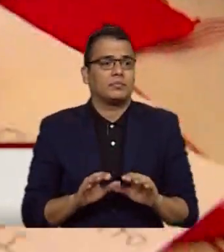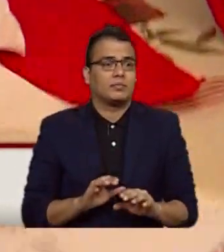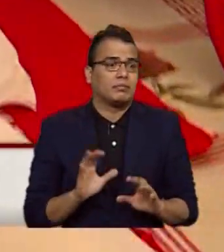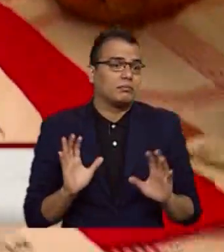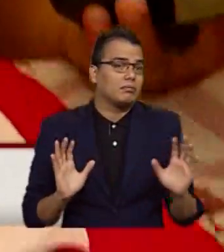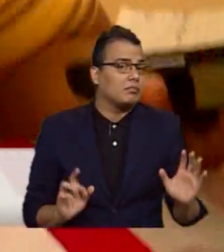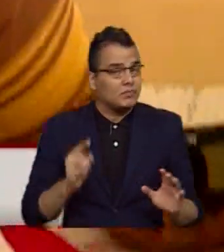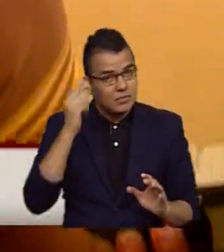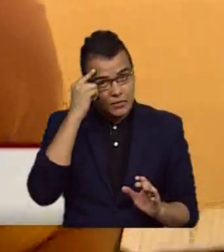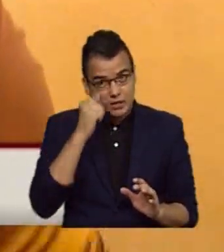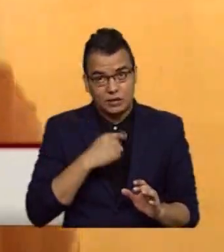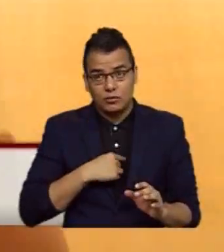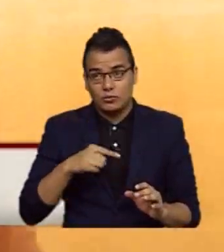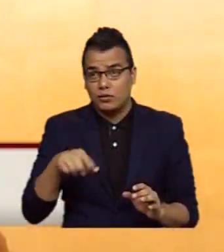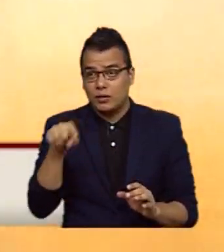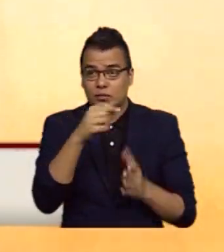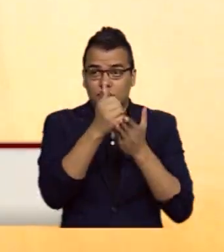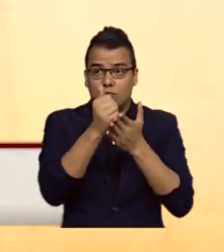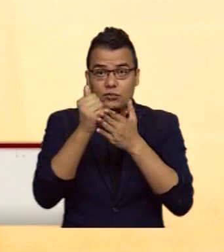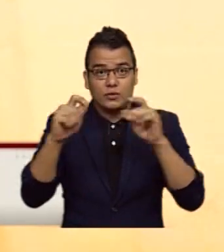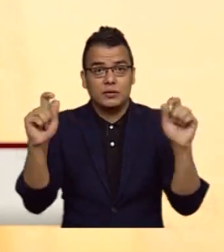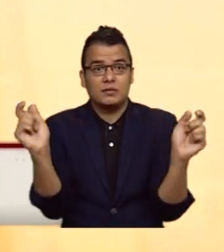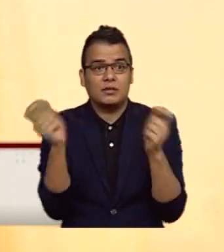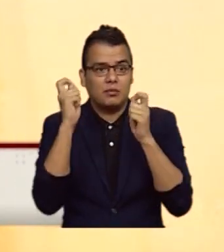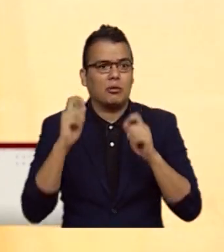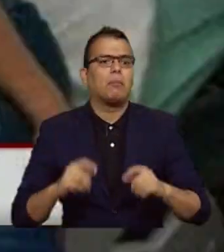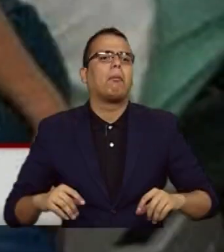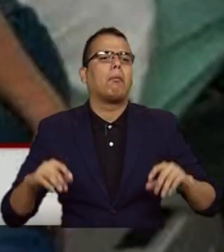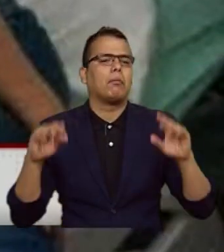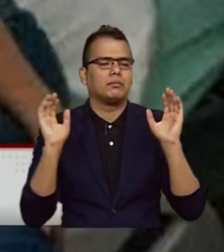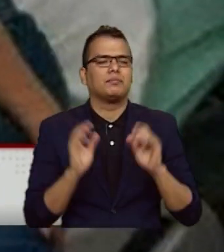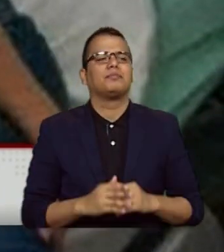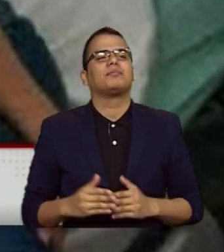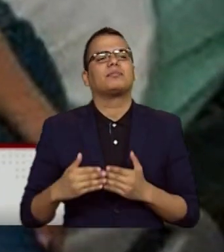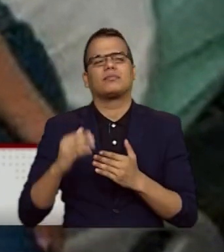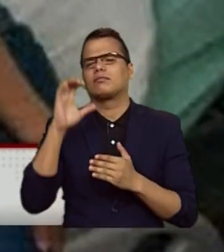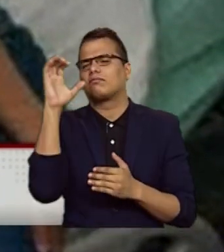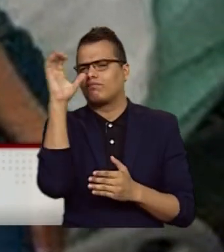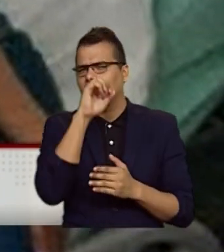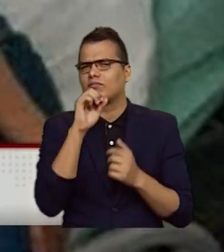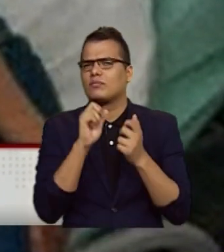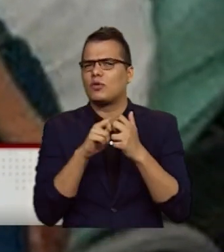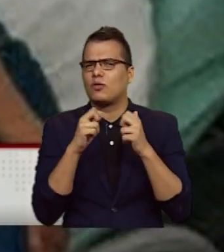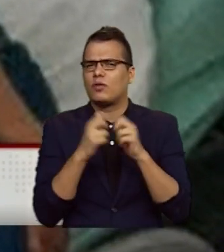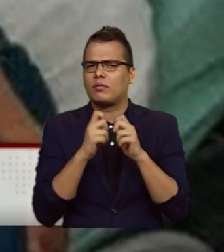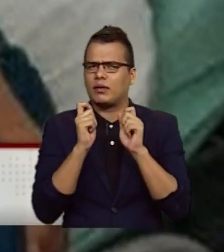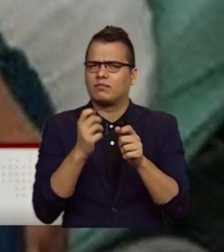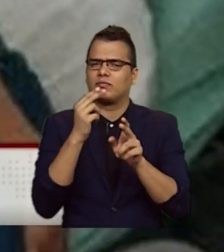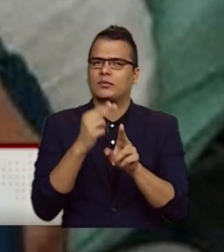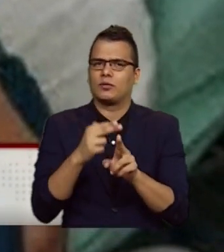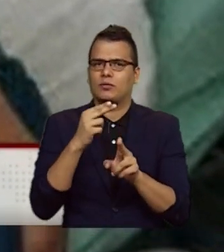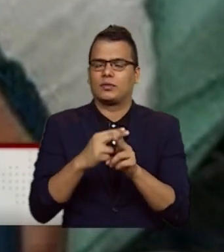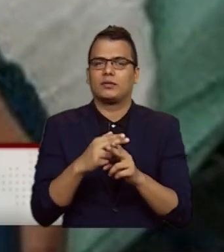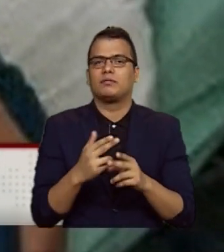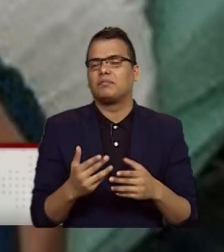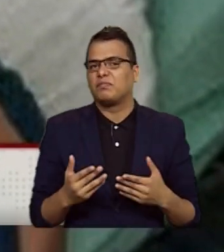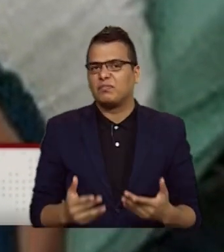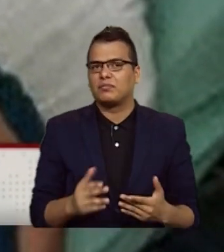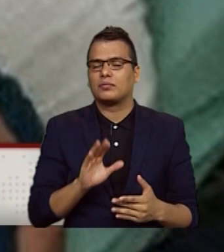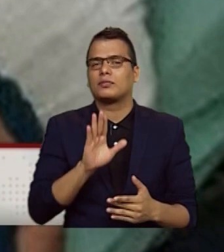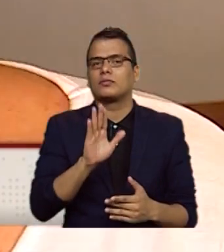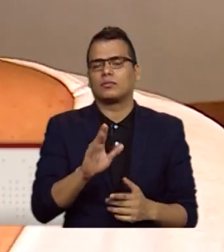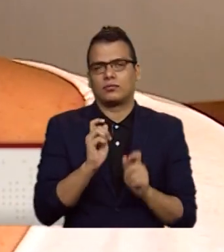salvar vidas, que sea lo que Dios quiera. Hasta que un día se identificó el problema congénito de esta situación. El diagnóstico fue que yo tenía